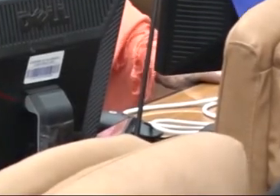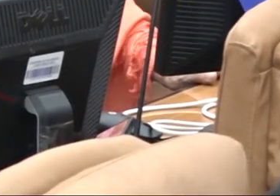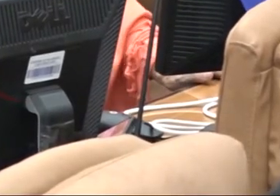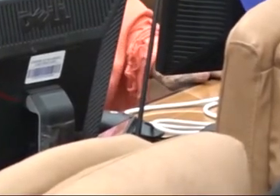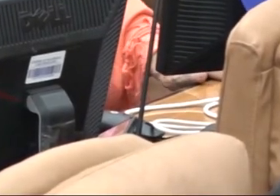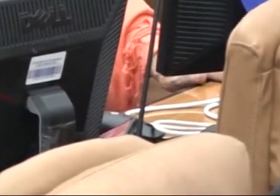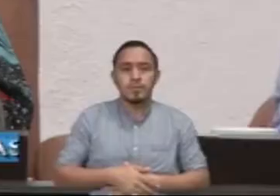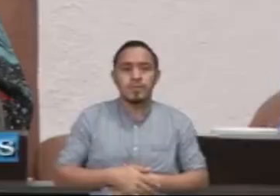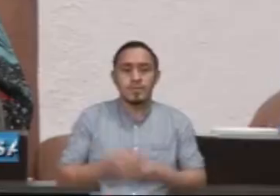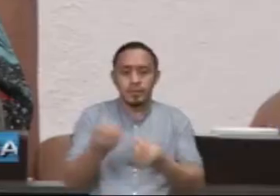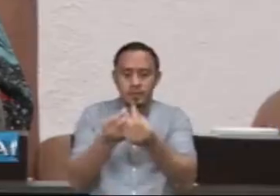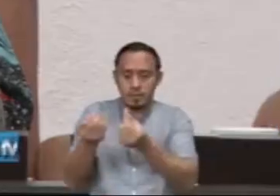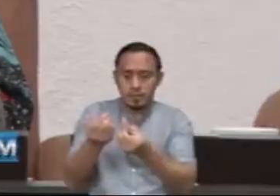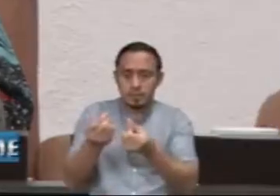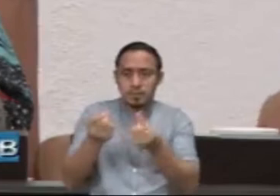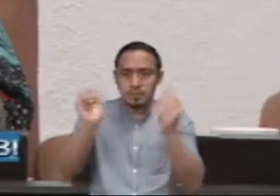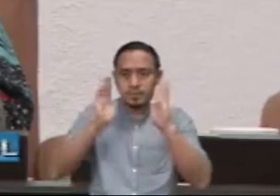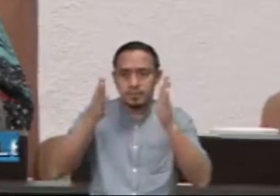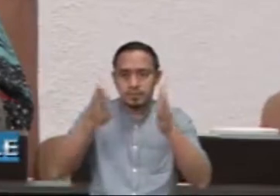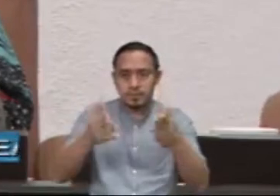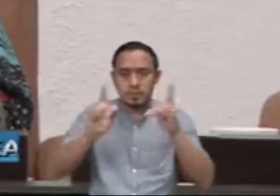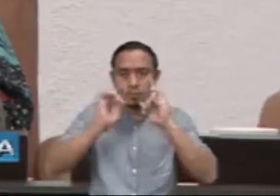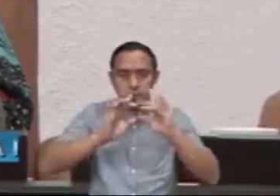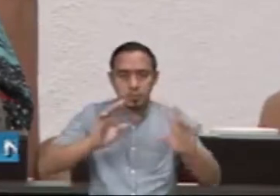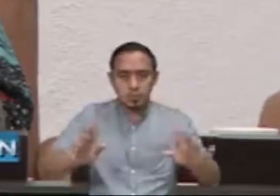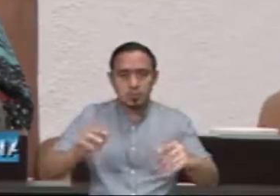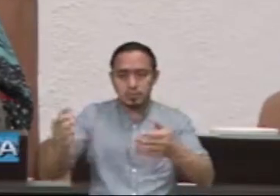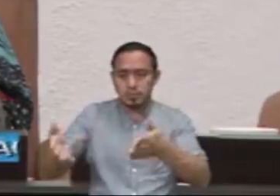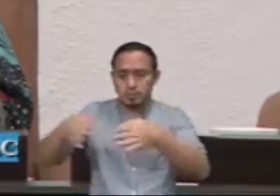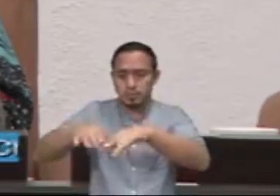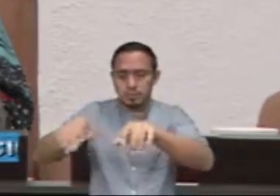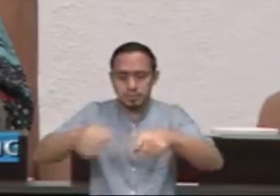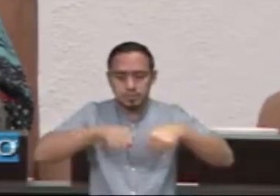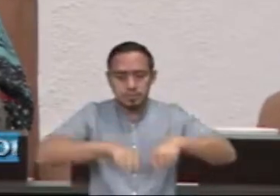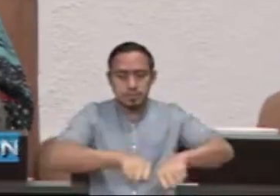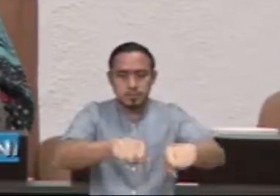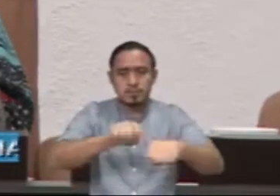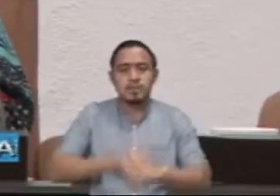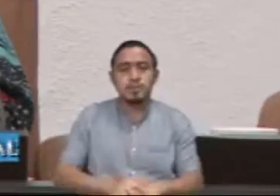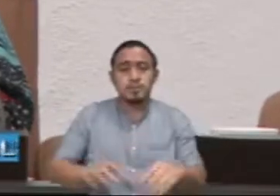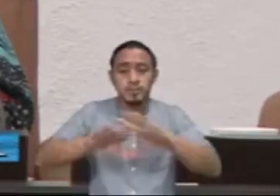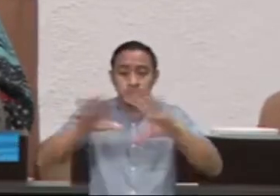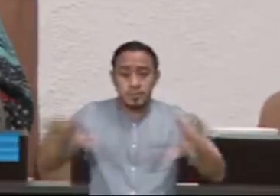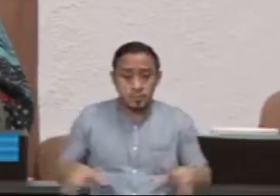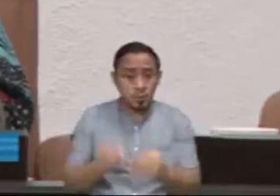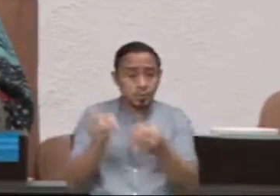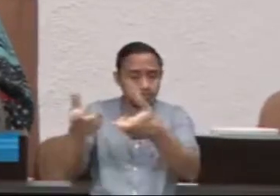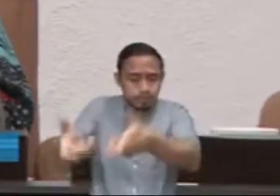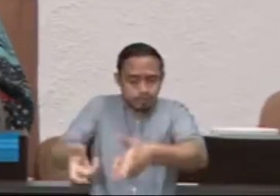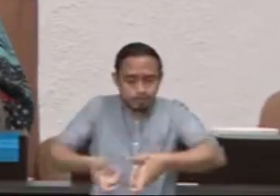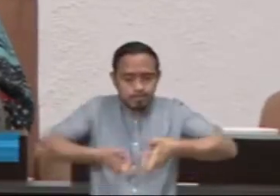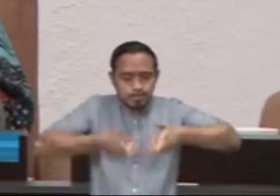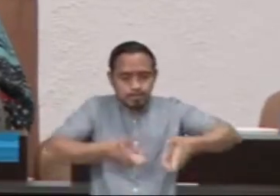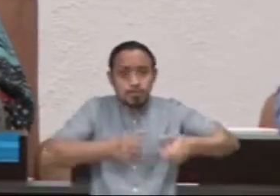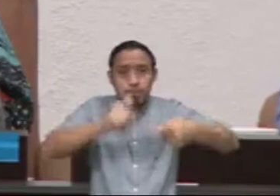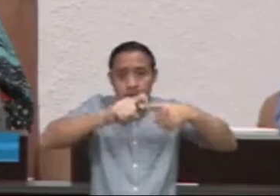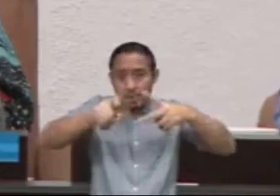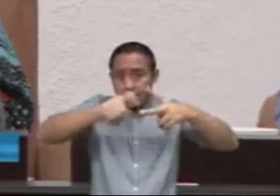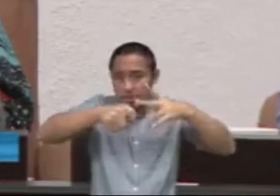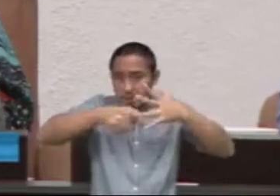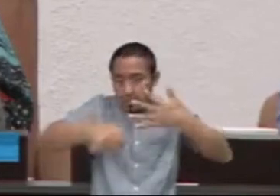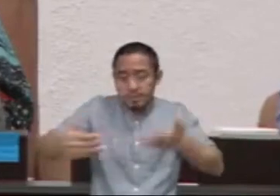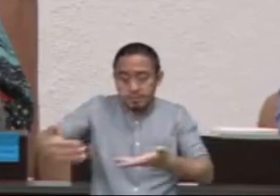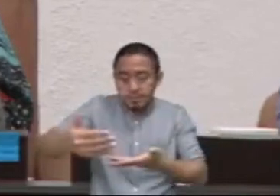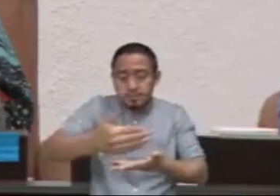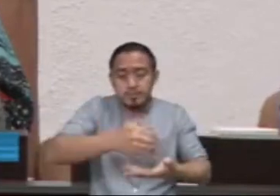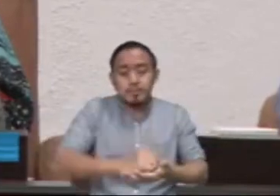General de la República. Del Servicio de Seguridad Aduanera. Del total de los ingresos brutos mensuales